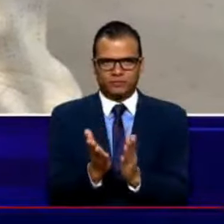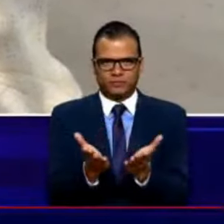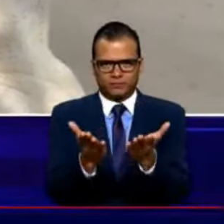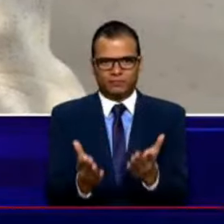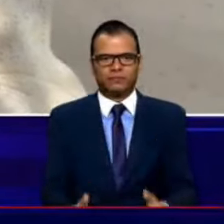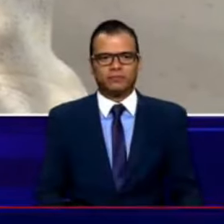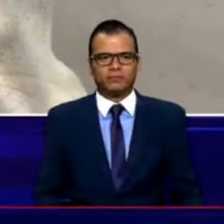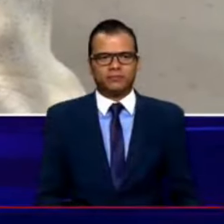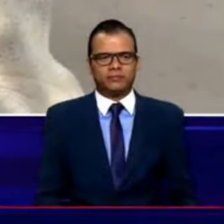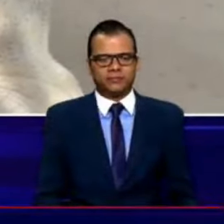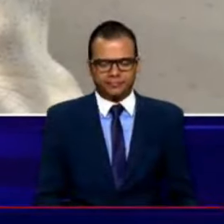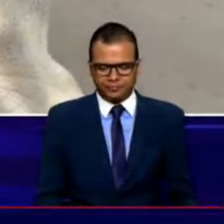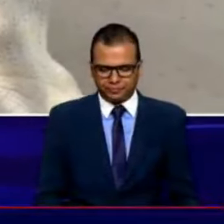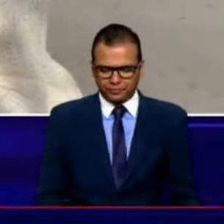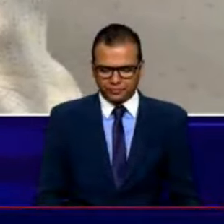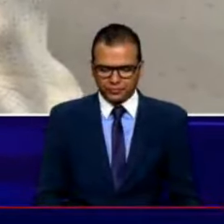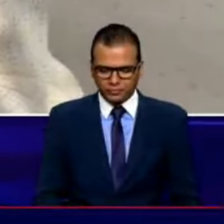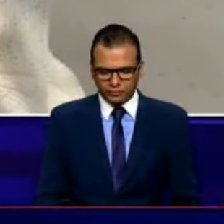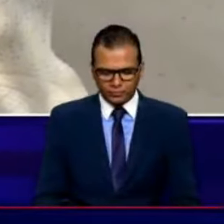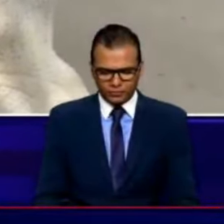nuevamente. Adelante.